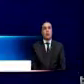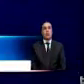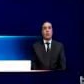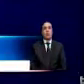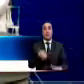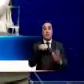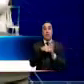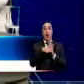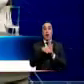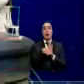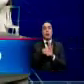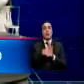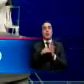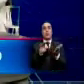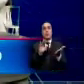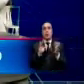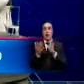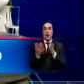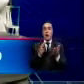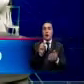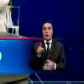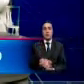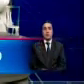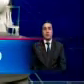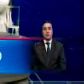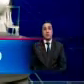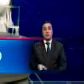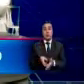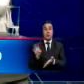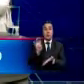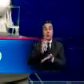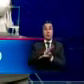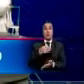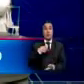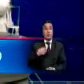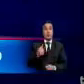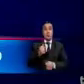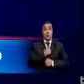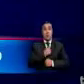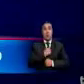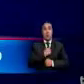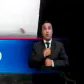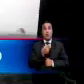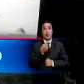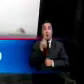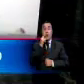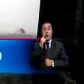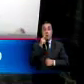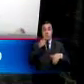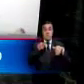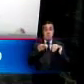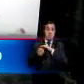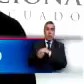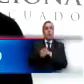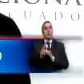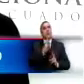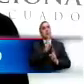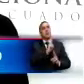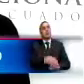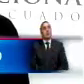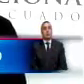cuentas bancarias. Parece que en la Asamblea tenemos nuestro propio Chucky. Villavicencio respondió: